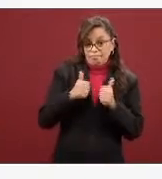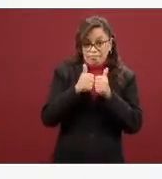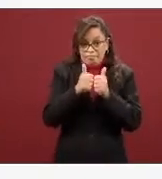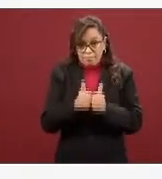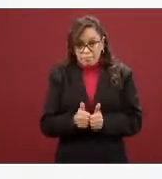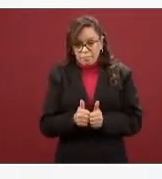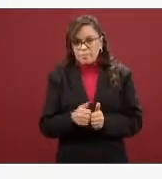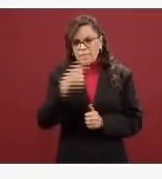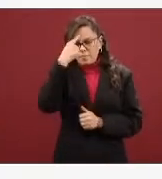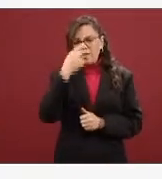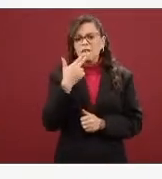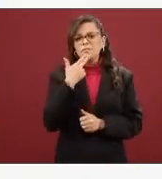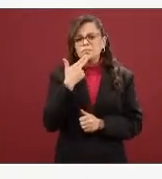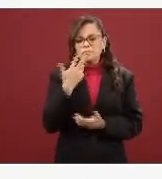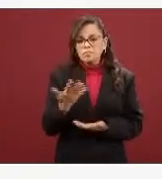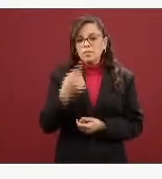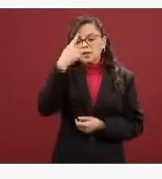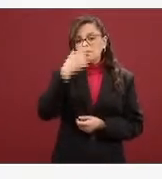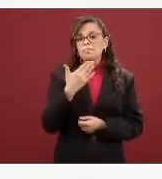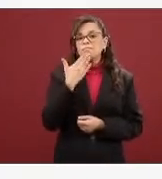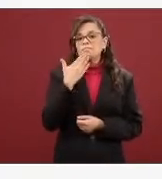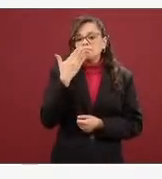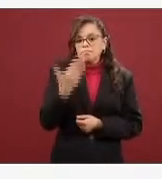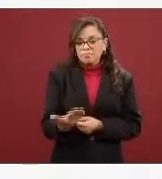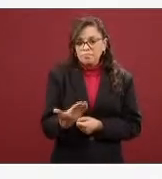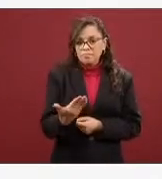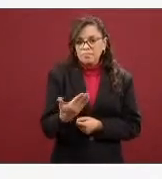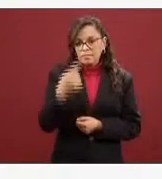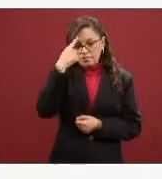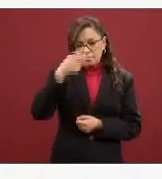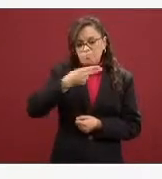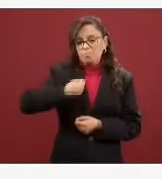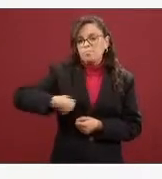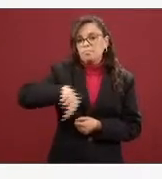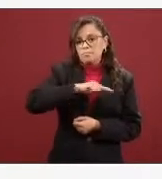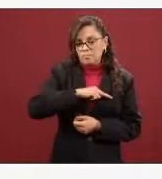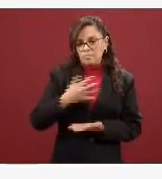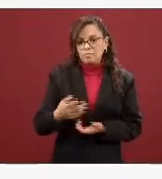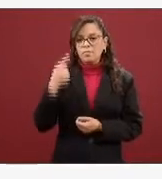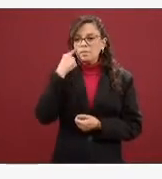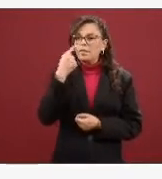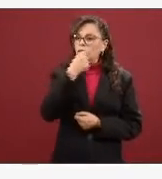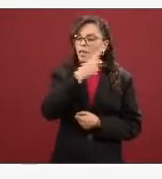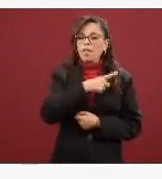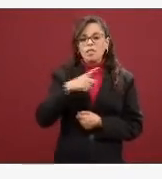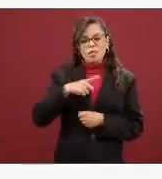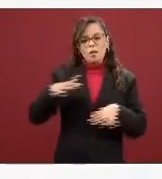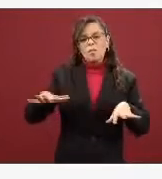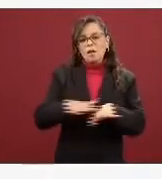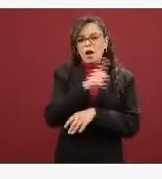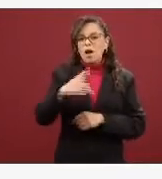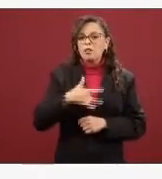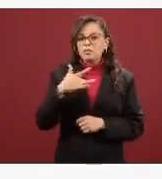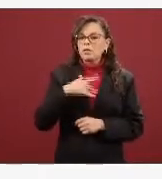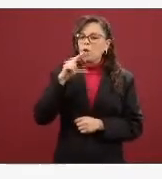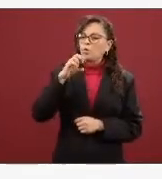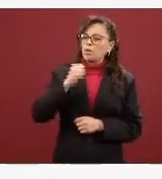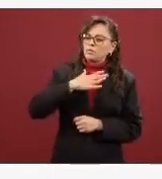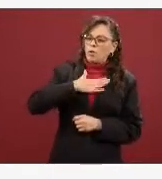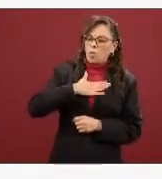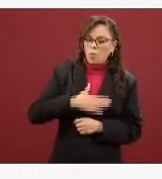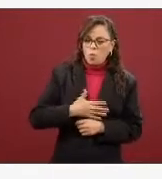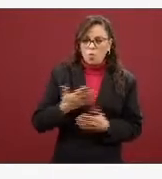un bien para los otros, es decir, cambiar esta visión tanto de injusticia o tanto de esta visión negativa hacia